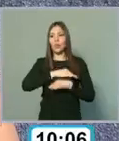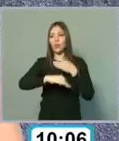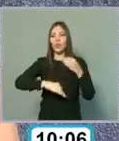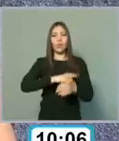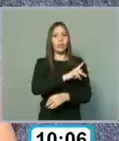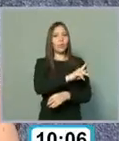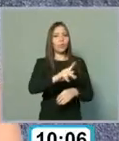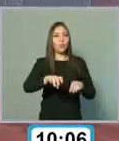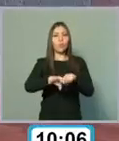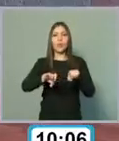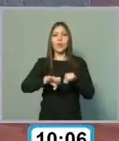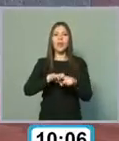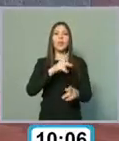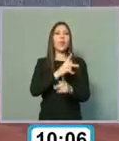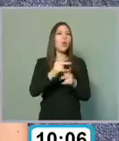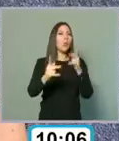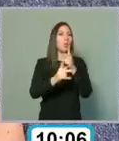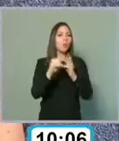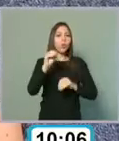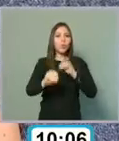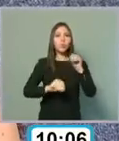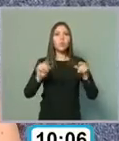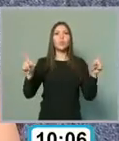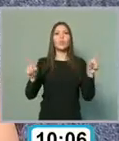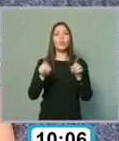es desde productores, músicos,